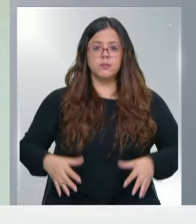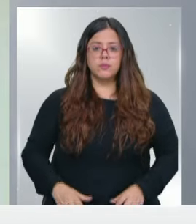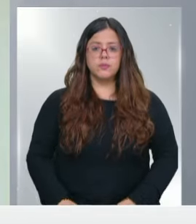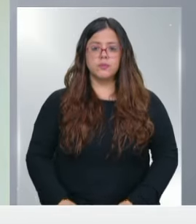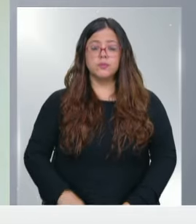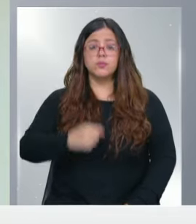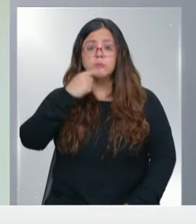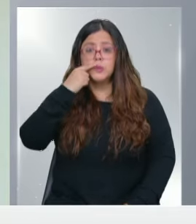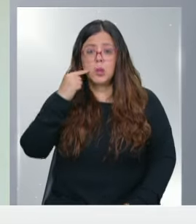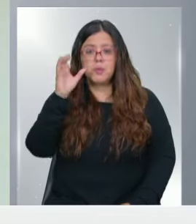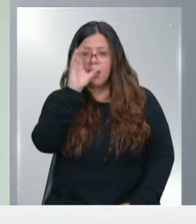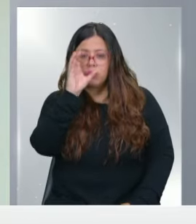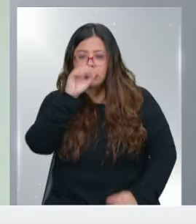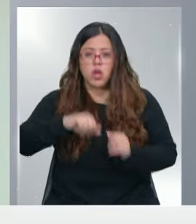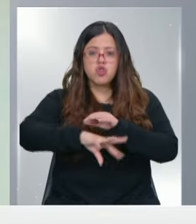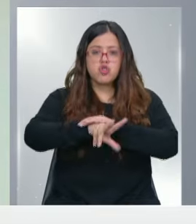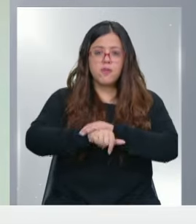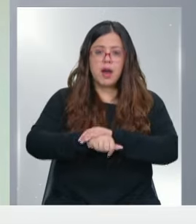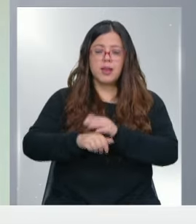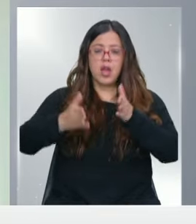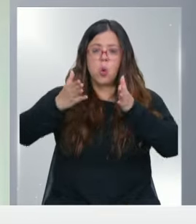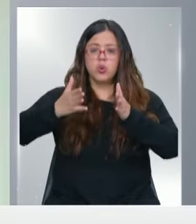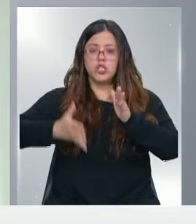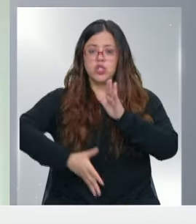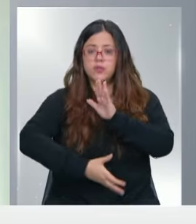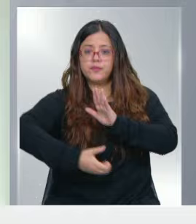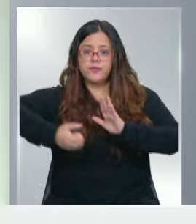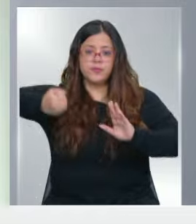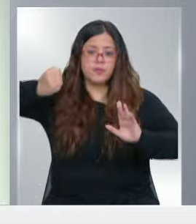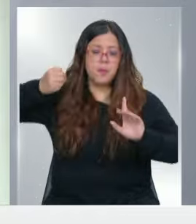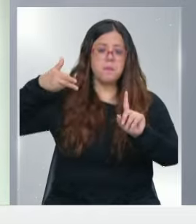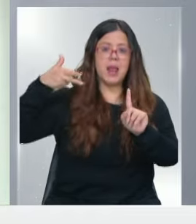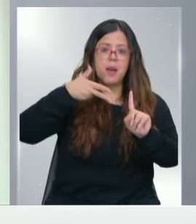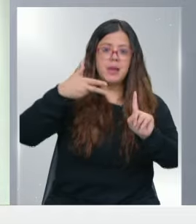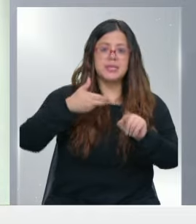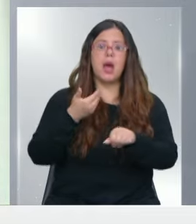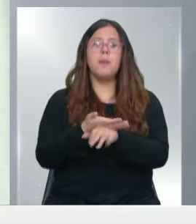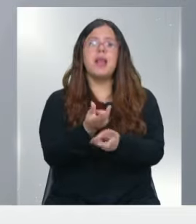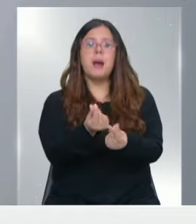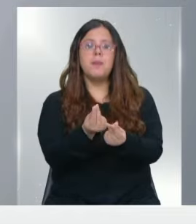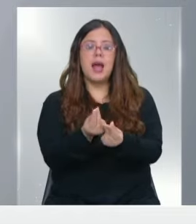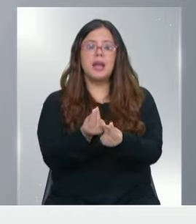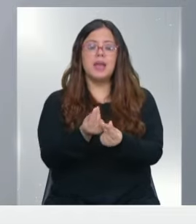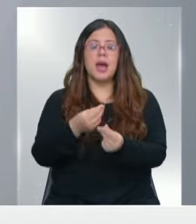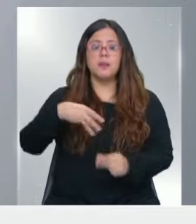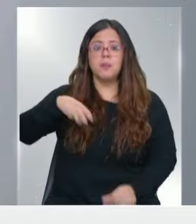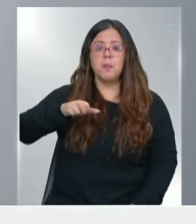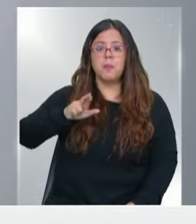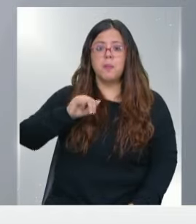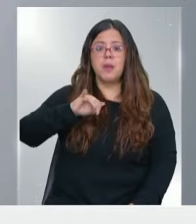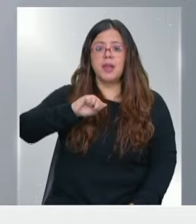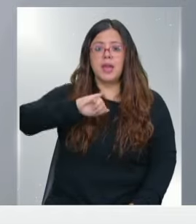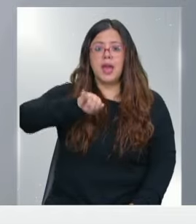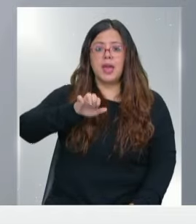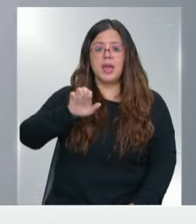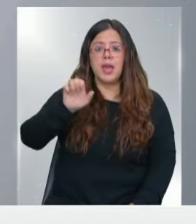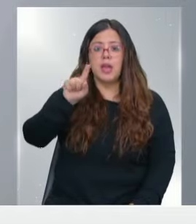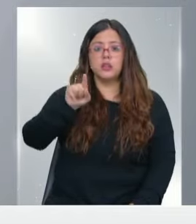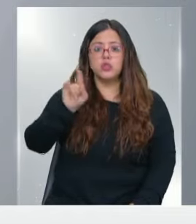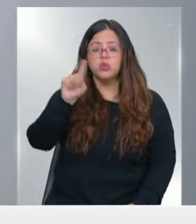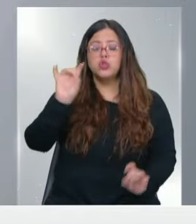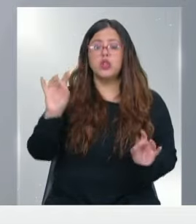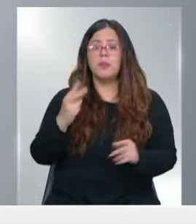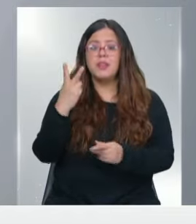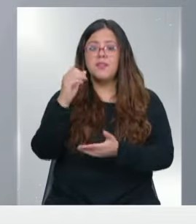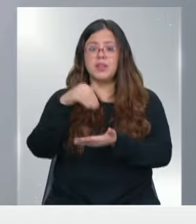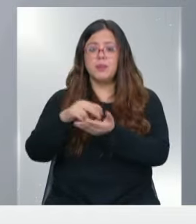El sujeto buscaba robar. Sacó un cuchillo de la cocina para amenazarla y pedirle dinero. María Jesús solo tenía 20.000 pesos, pero